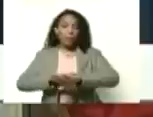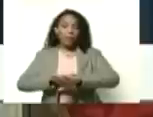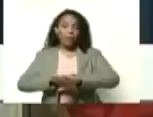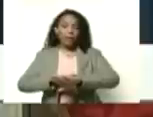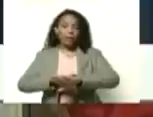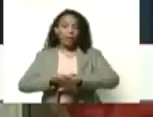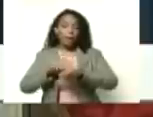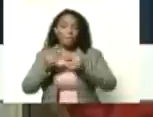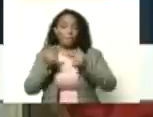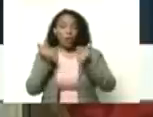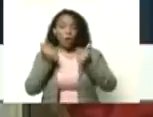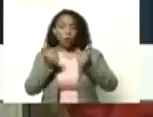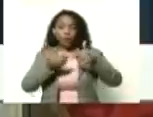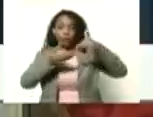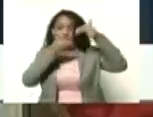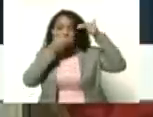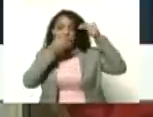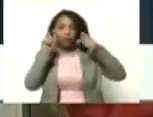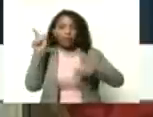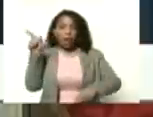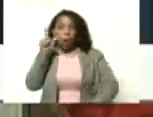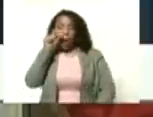desaparición de